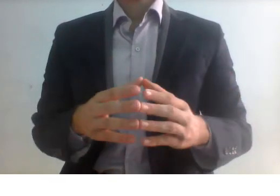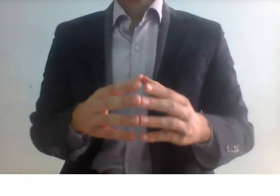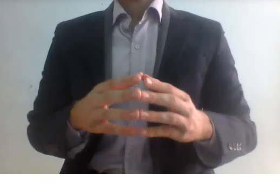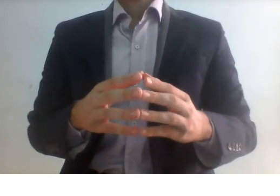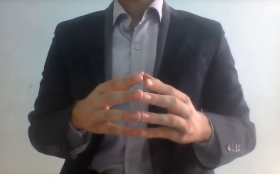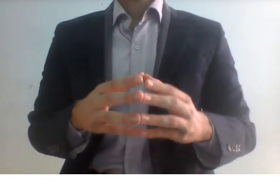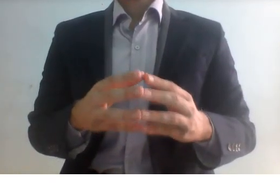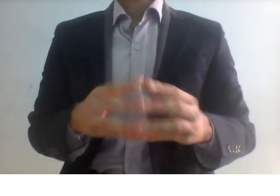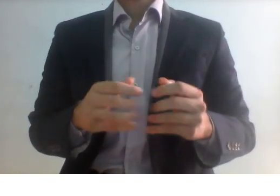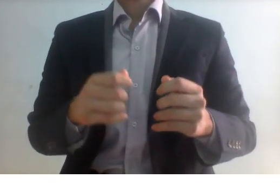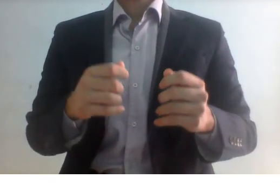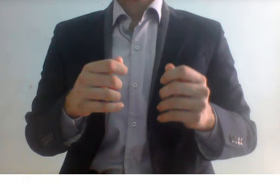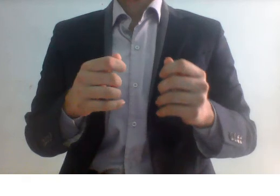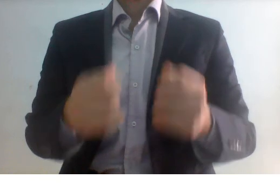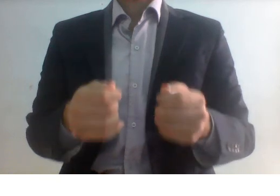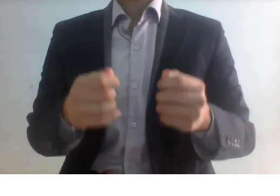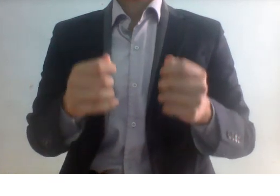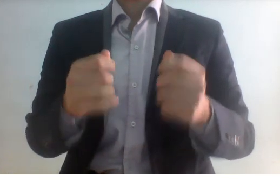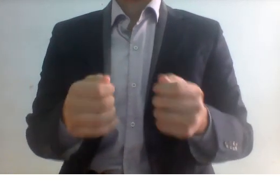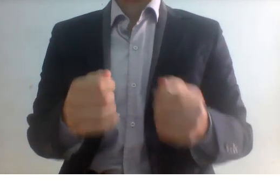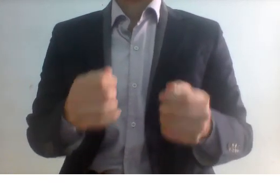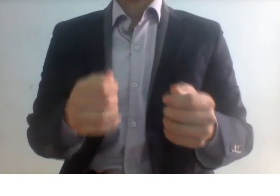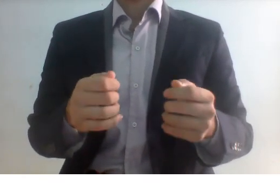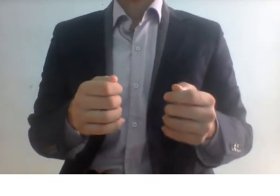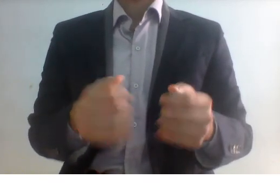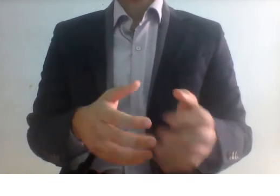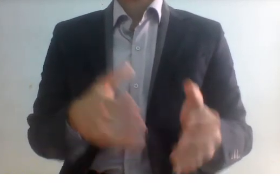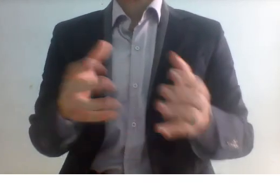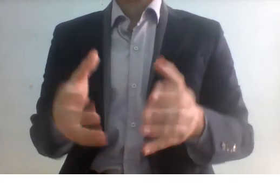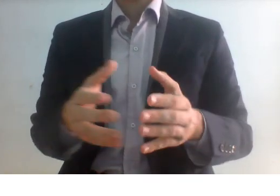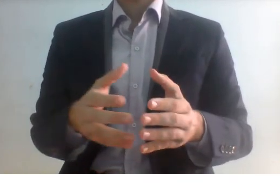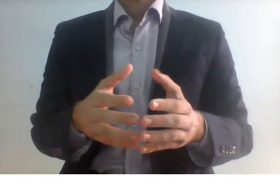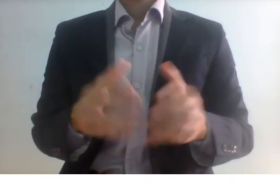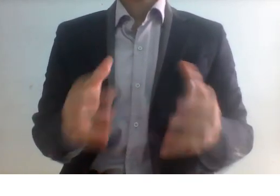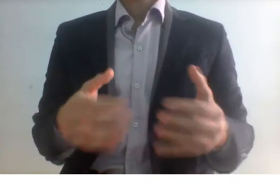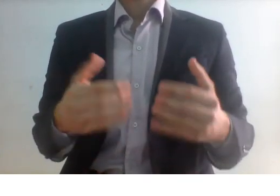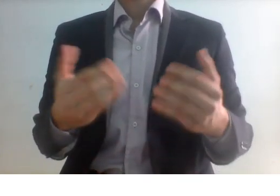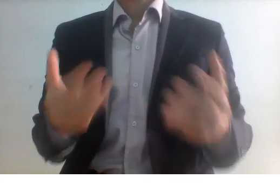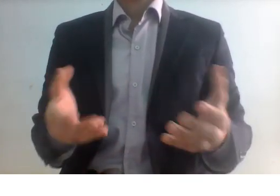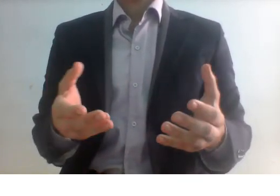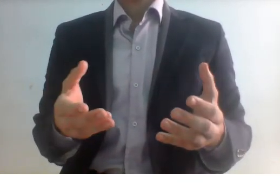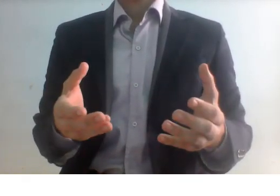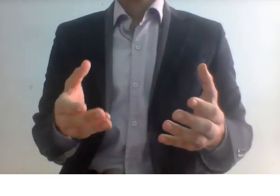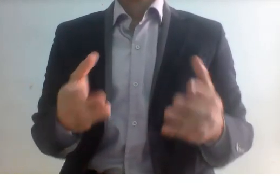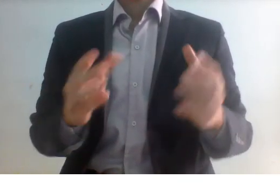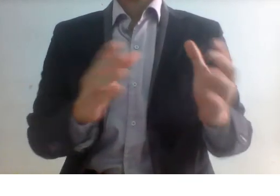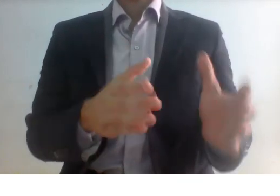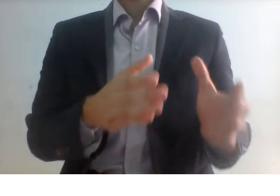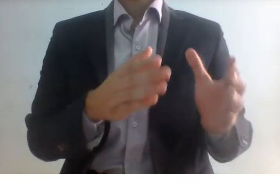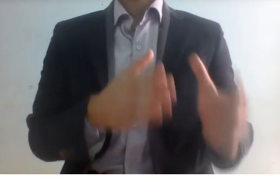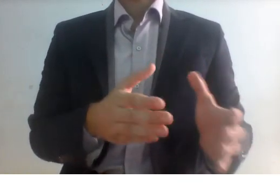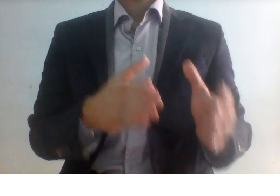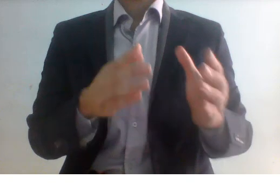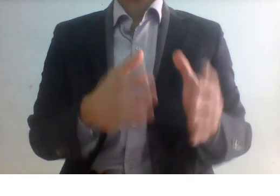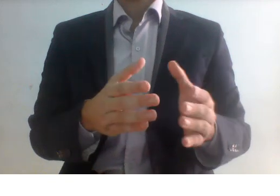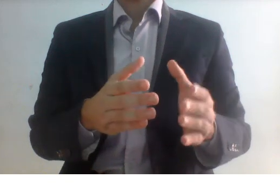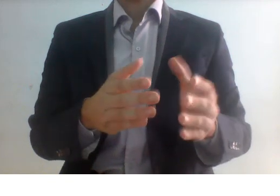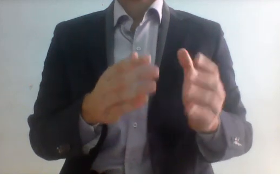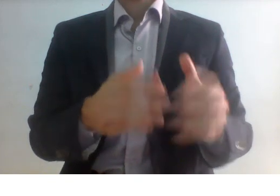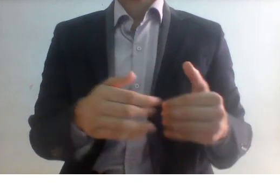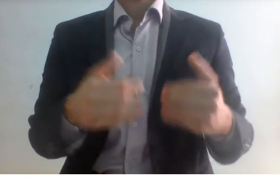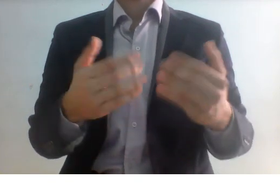poco. Porque precisamente lo que les comento, las empresas de subcontratación te pagan muy poco con relación a lo que ellas ganan. Incluso te llegan a